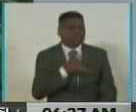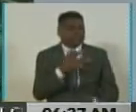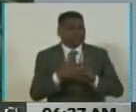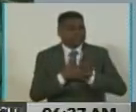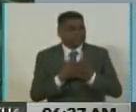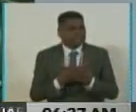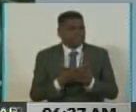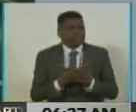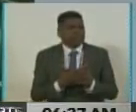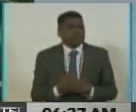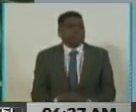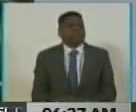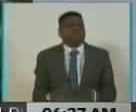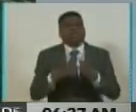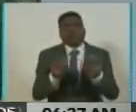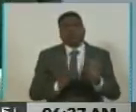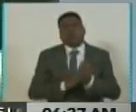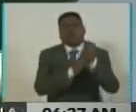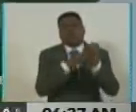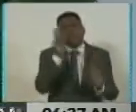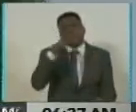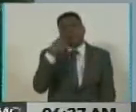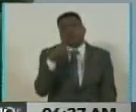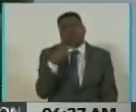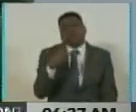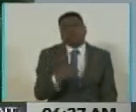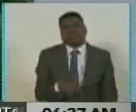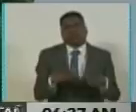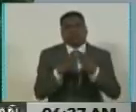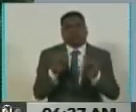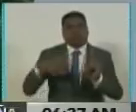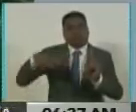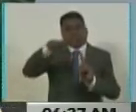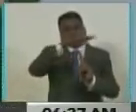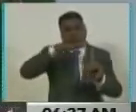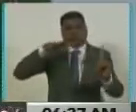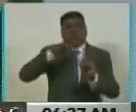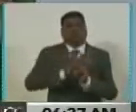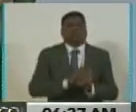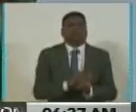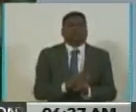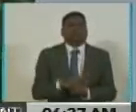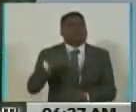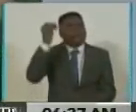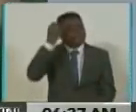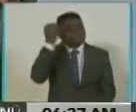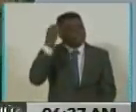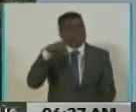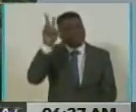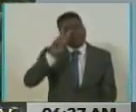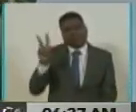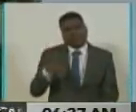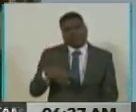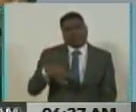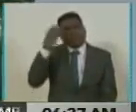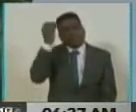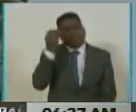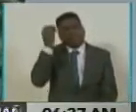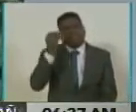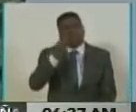que su liderazgo político, cuando hablo de liderazgo político, hablo de todo el espectro, está pensando en Venezuela, en el país, en